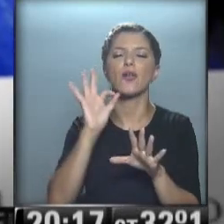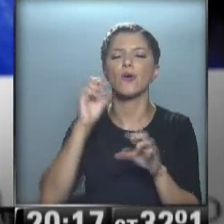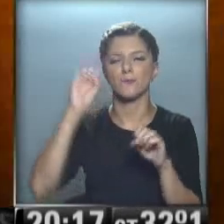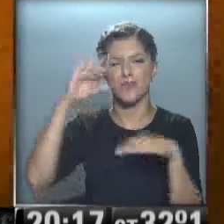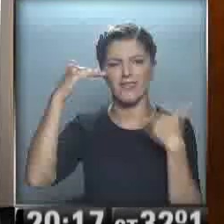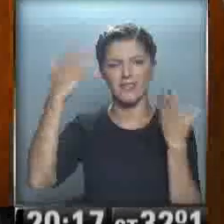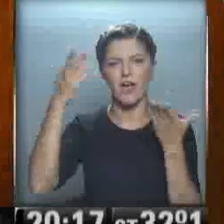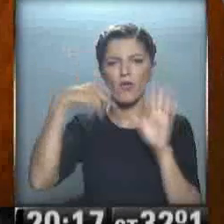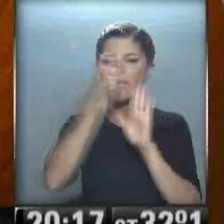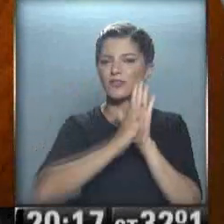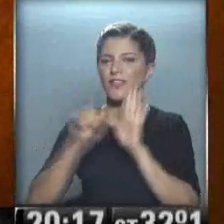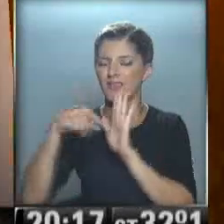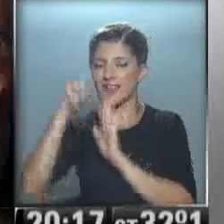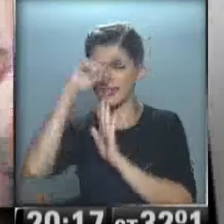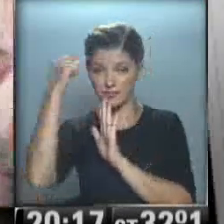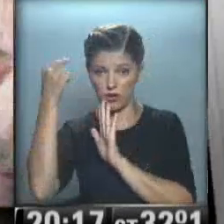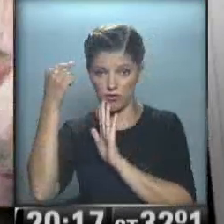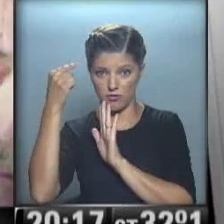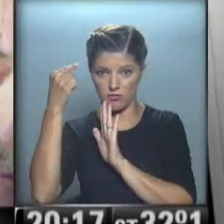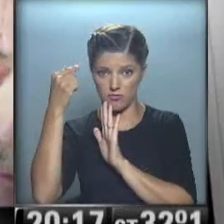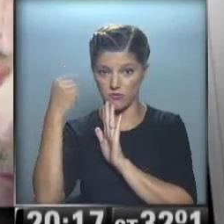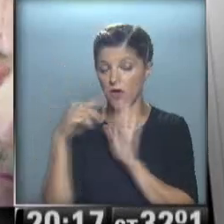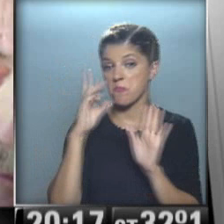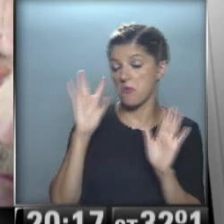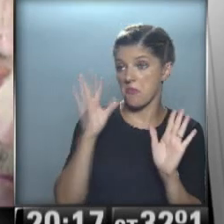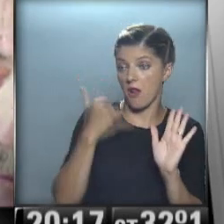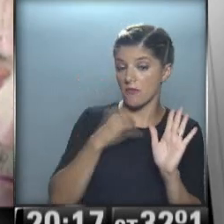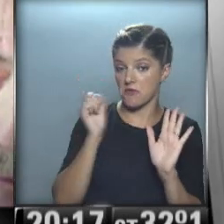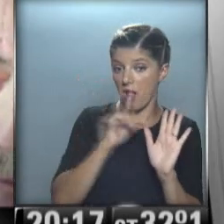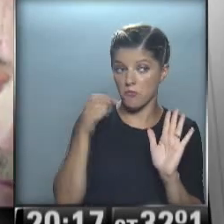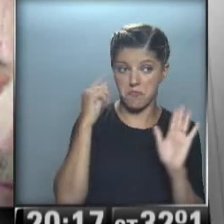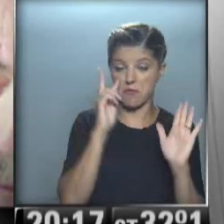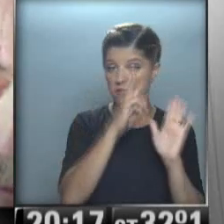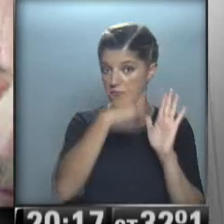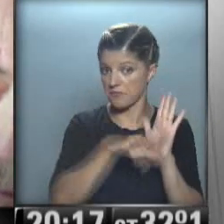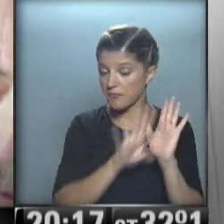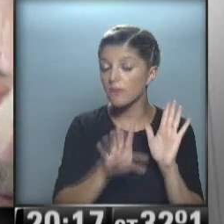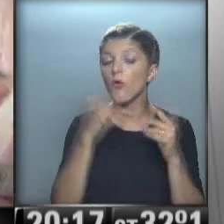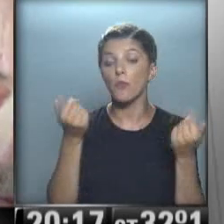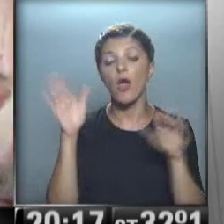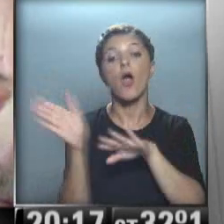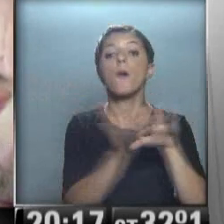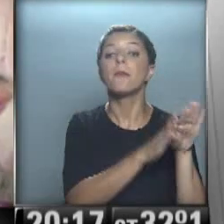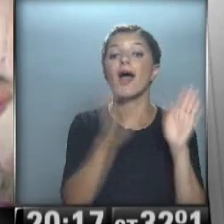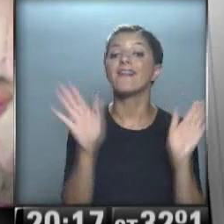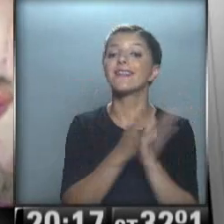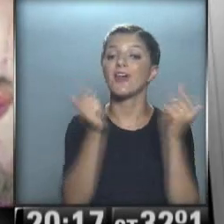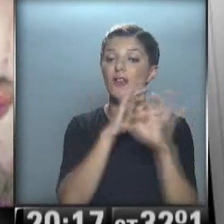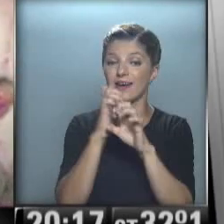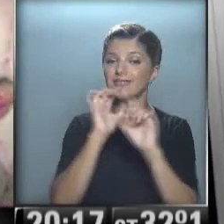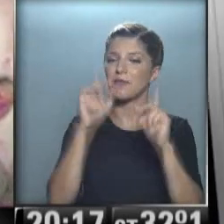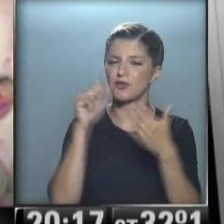línea editorial de diario de la nación me llamó la atención que lo pusieran En ese sentido en el caso del Diario Clarín también algo que ver con su propia línea